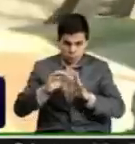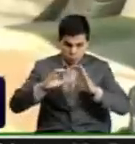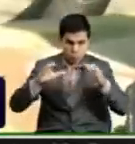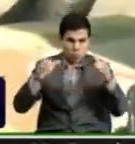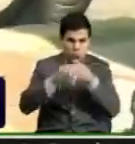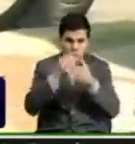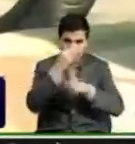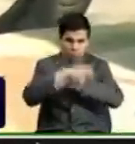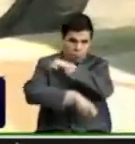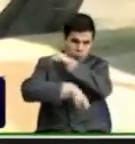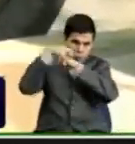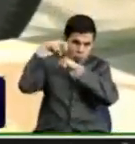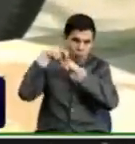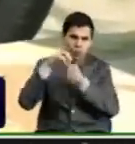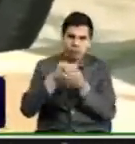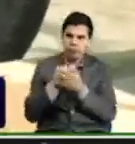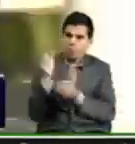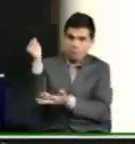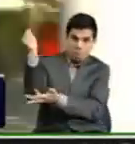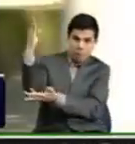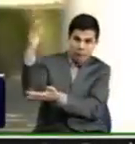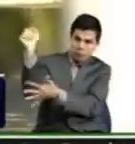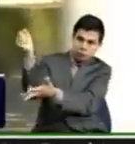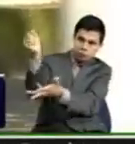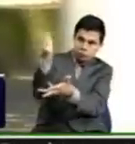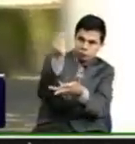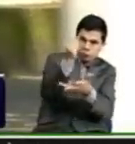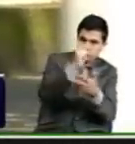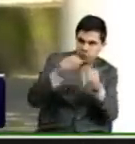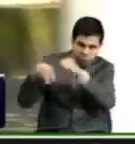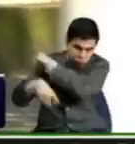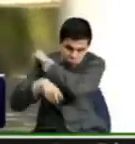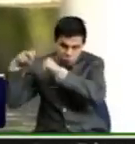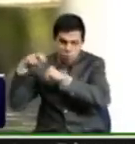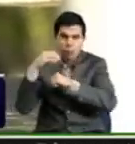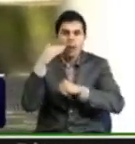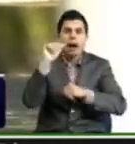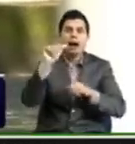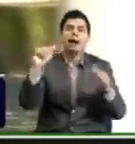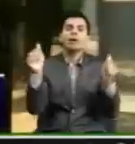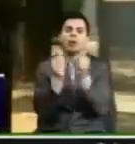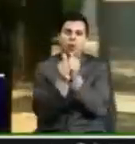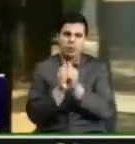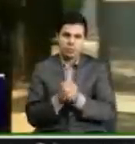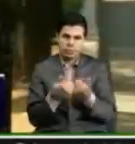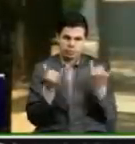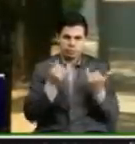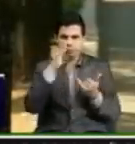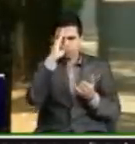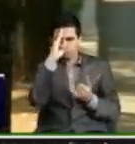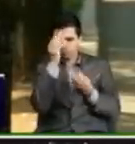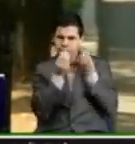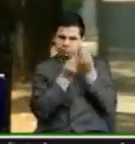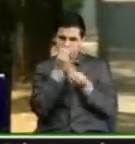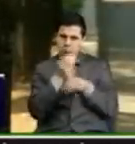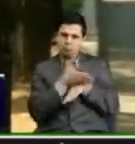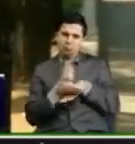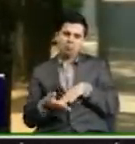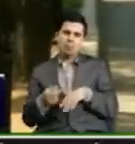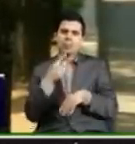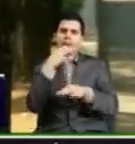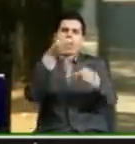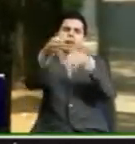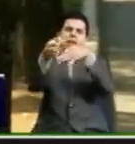de ladrones que se dedican al robo en la modalidad de fleteo se encuentra una mujer. La policía entonces dará en las próximas horas una rueda de